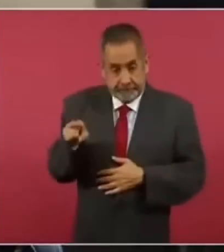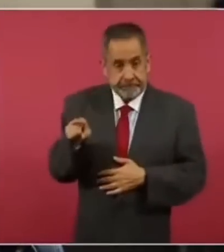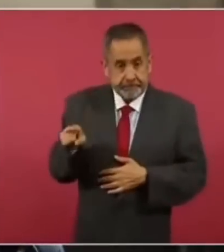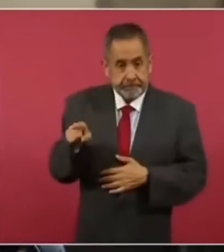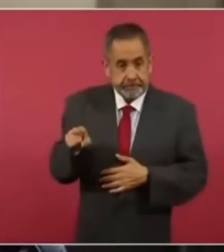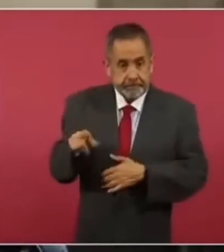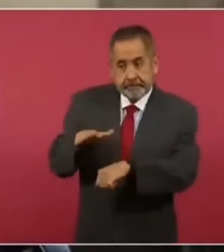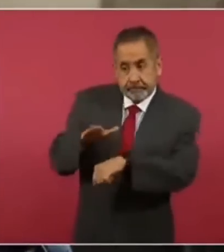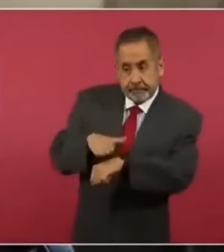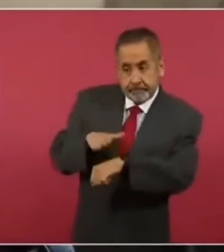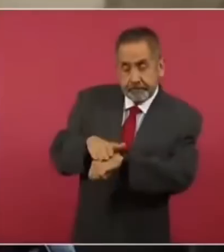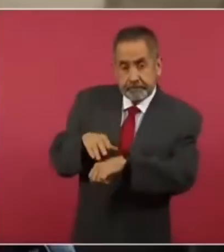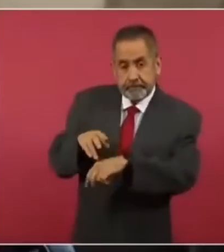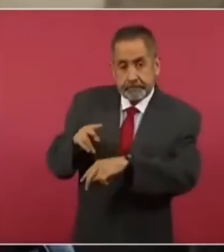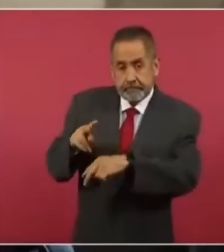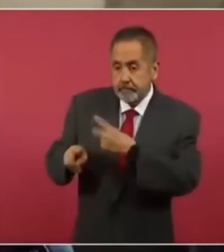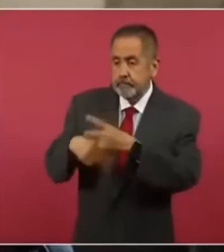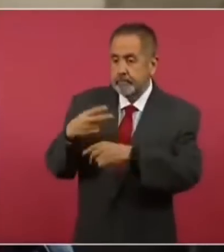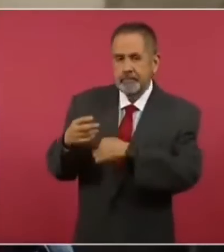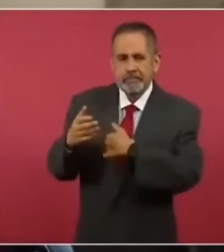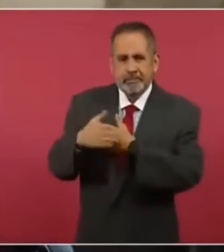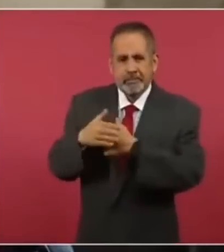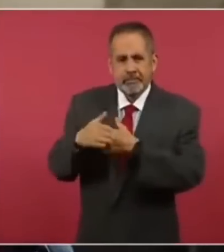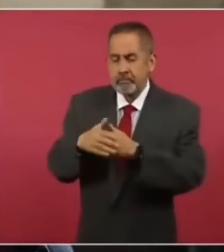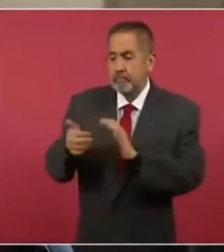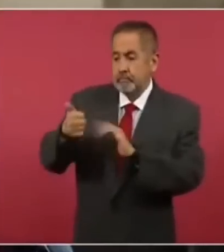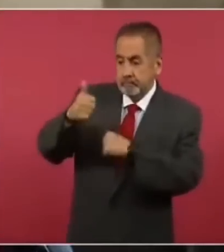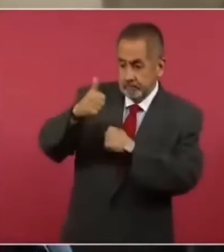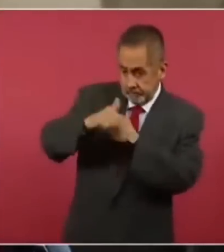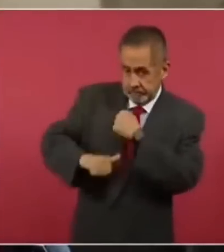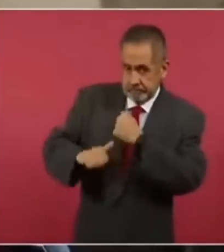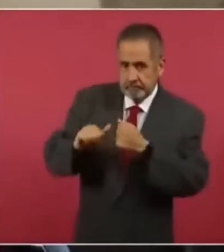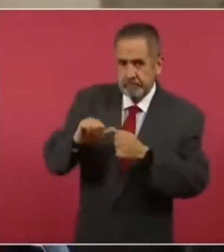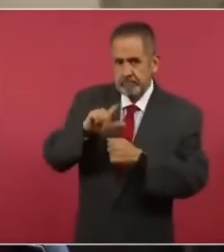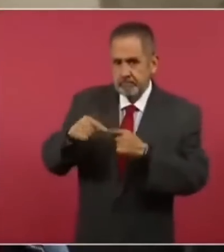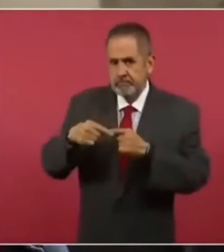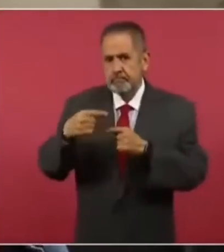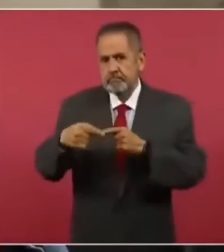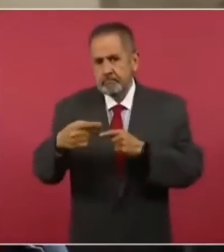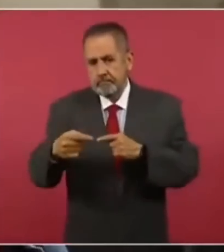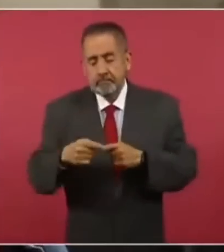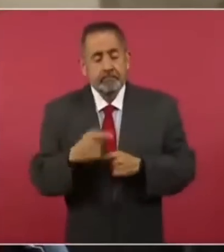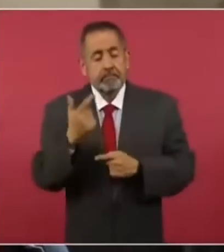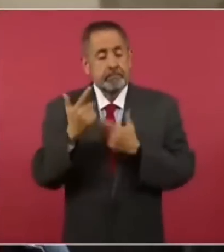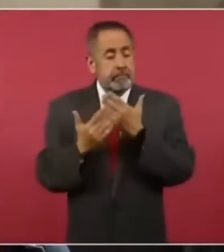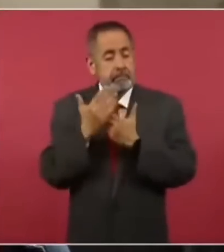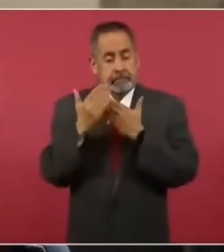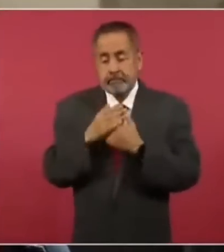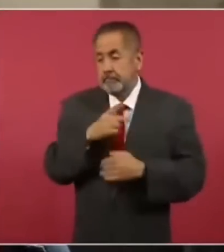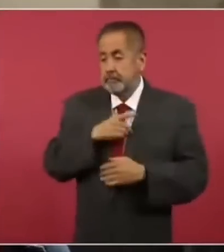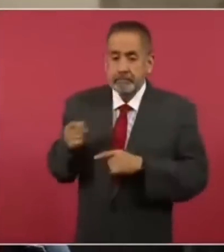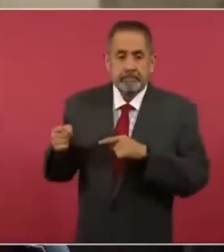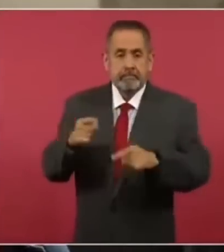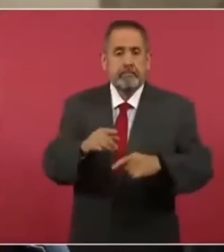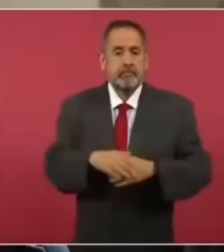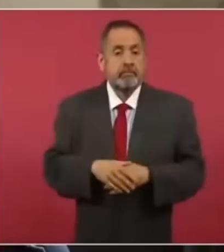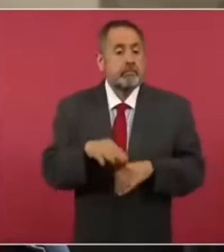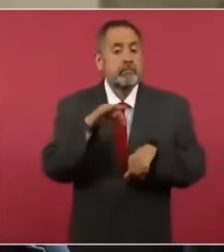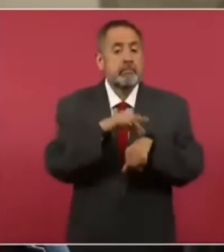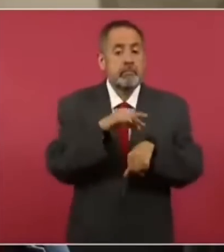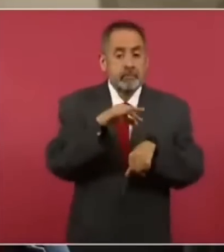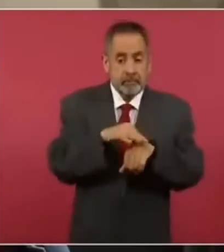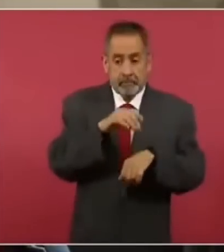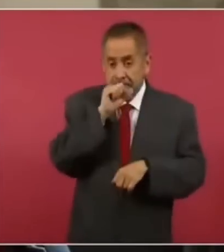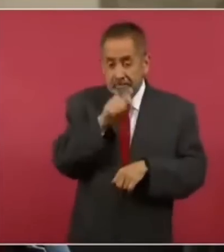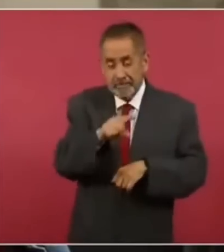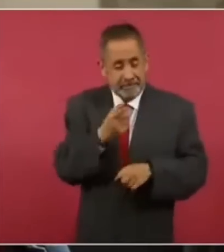avisado que iba a tener una limpieza clínica en quirófano días después, a las 7 de la mañana, y el doctor a cargo llegó en